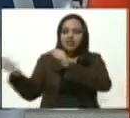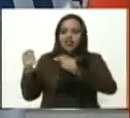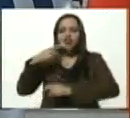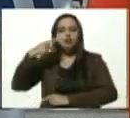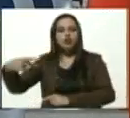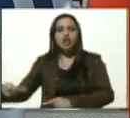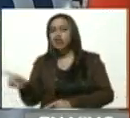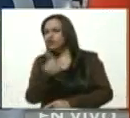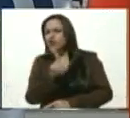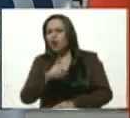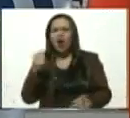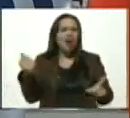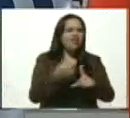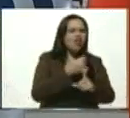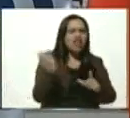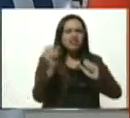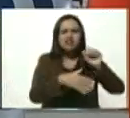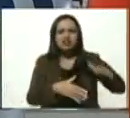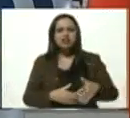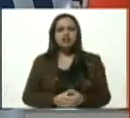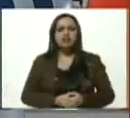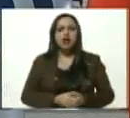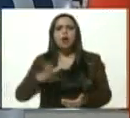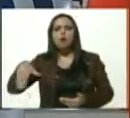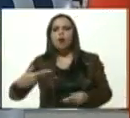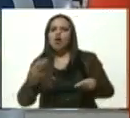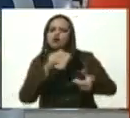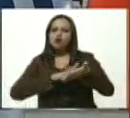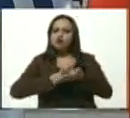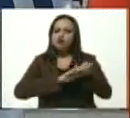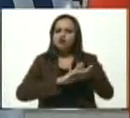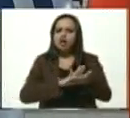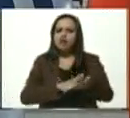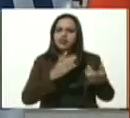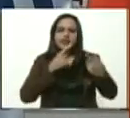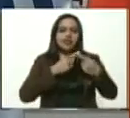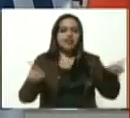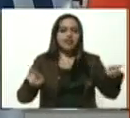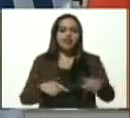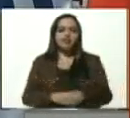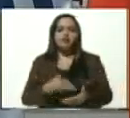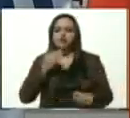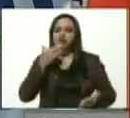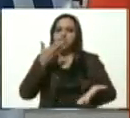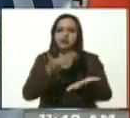político y no de la violencia, donde se puedan dirimir las diferencias. Muchas gracias.